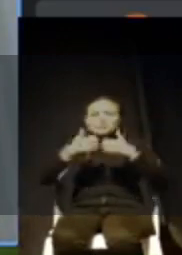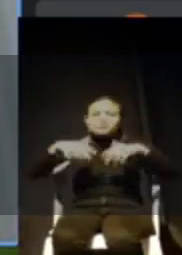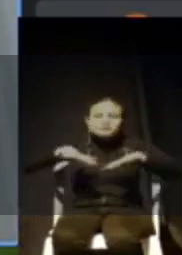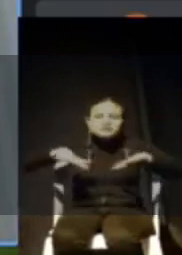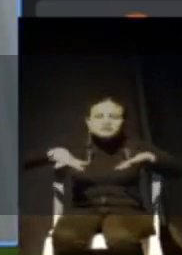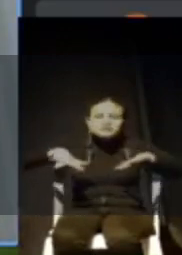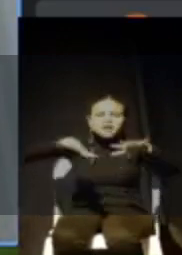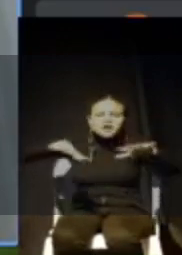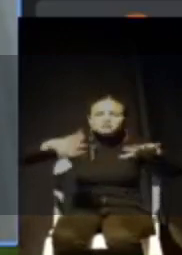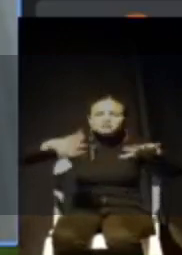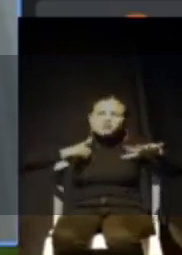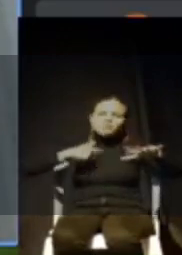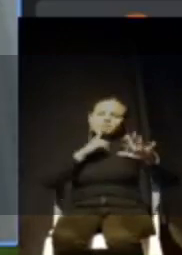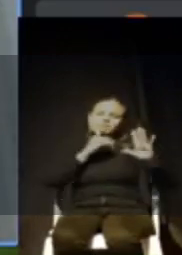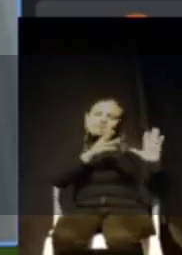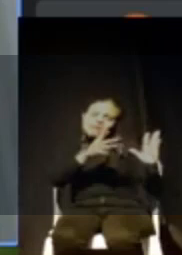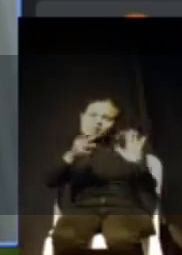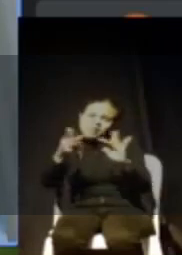de interlocución.